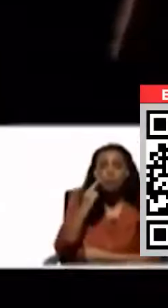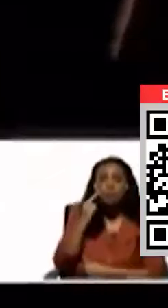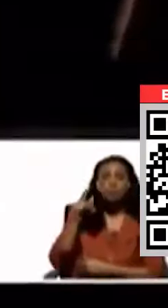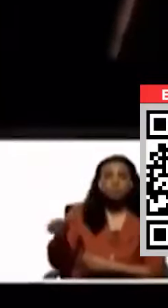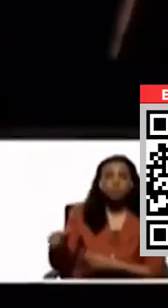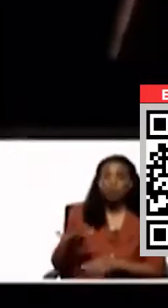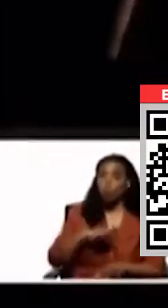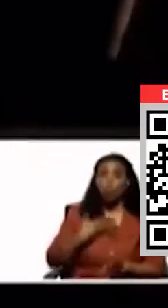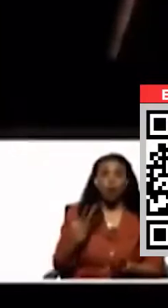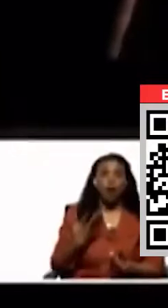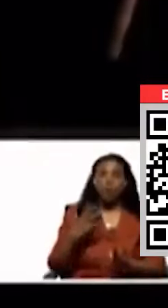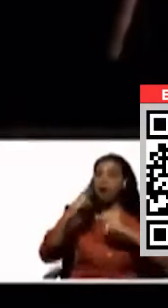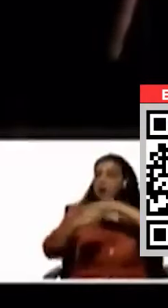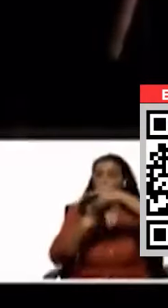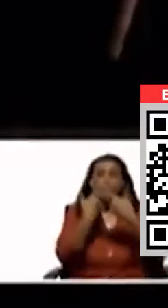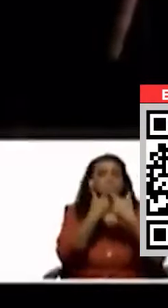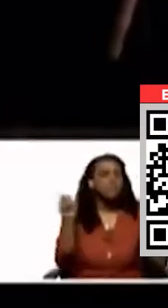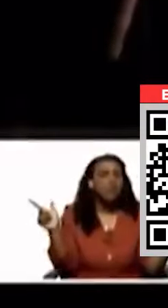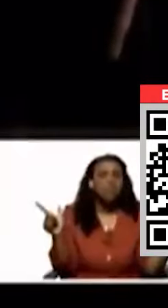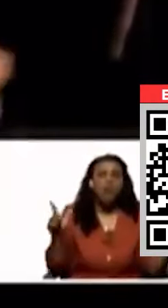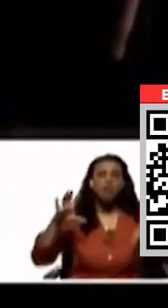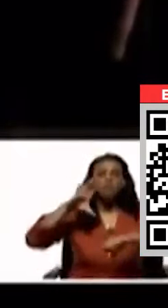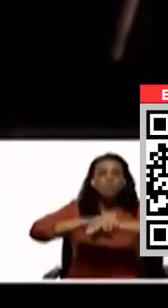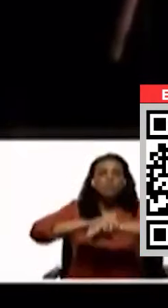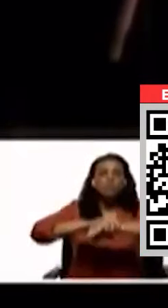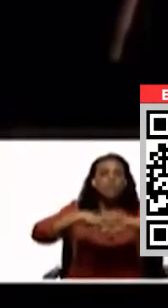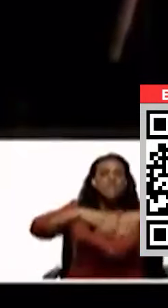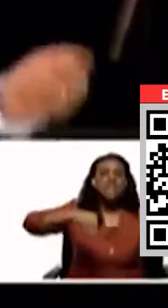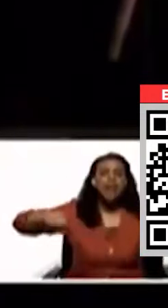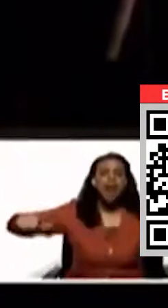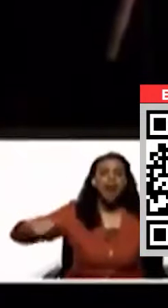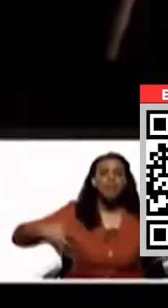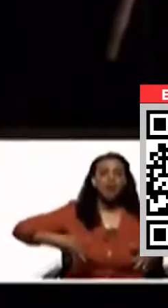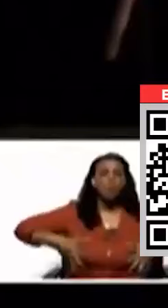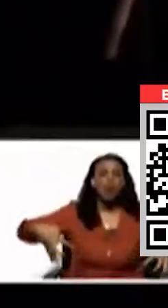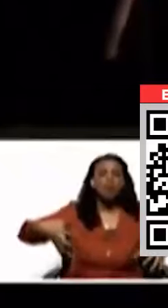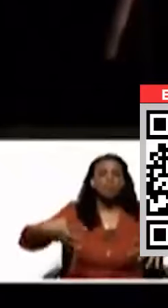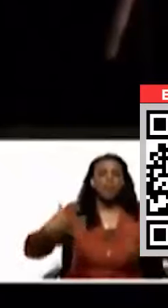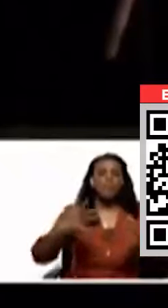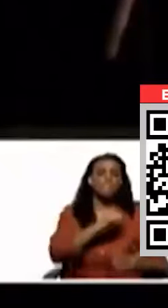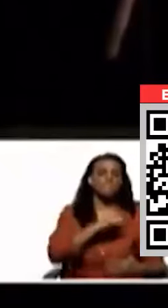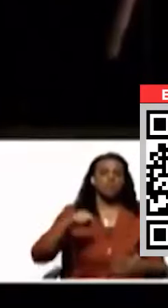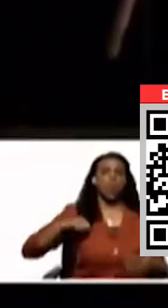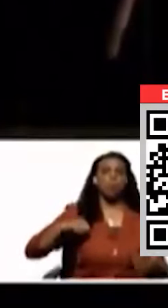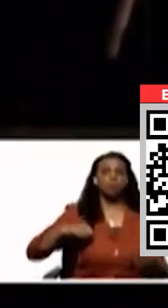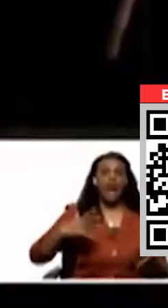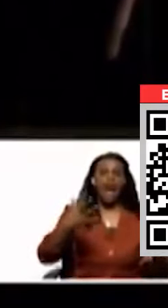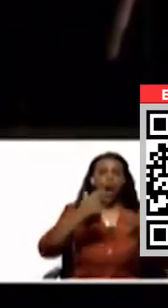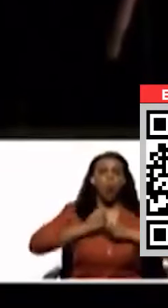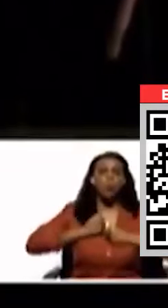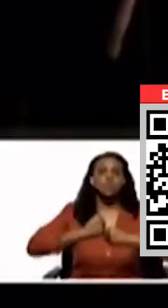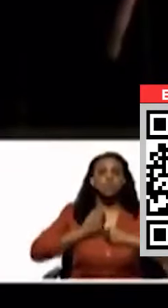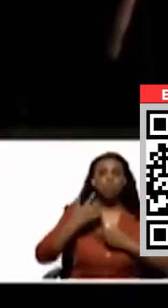Y no querían república ni independencia, lo que querían eran las tierras, las riquezas para ellos.